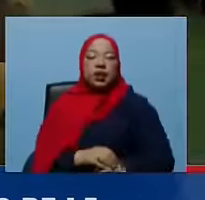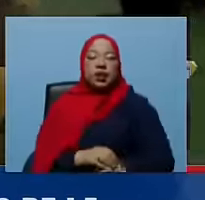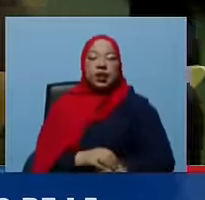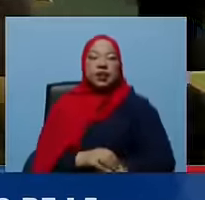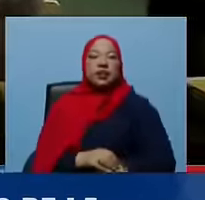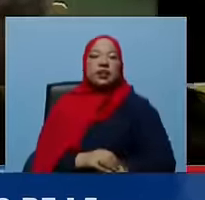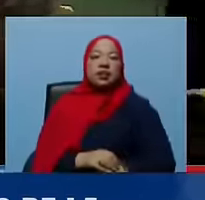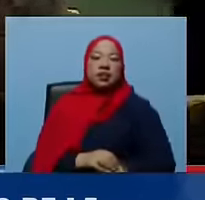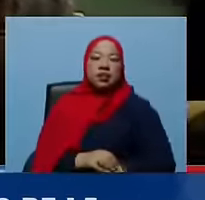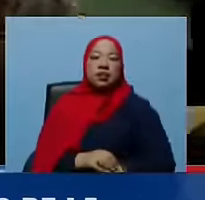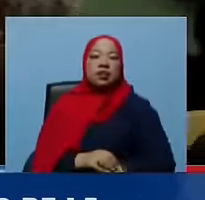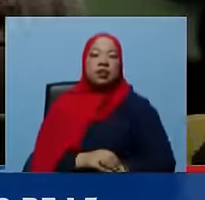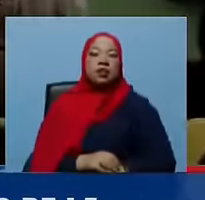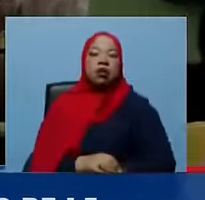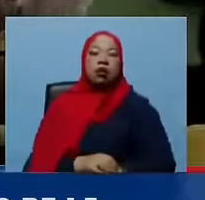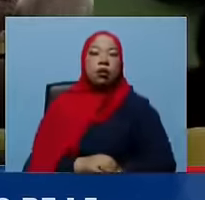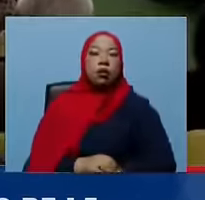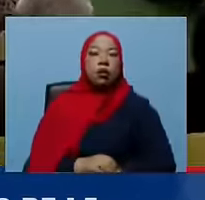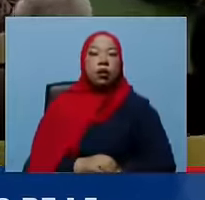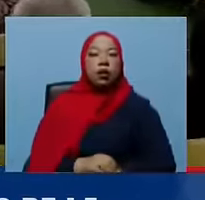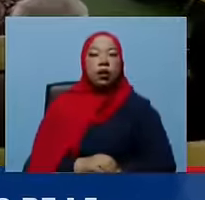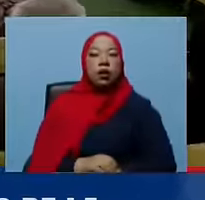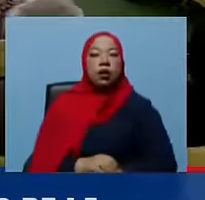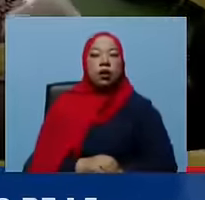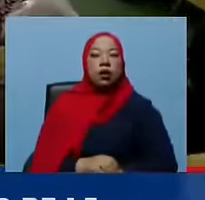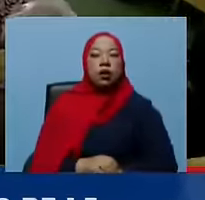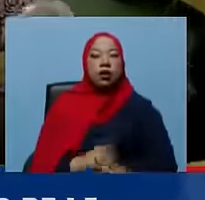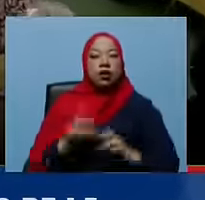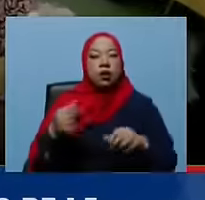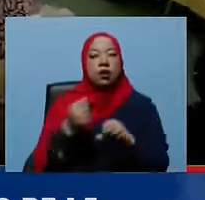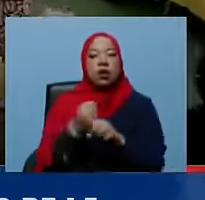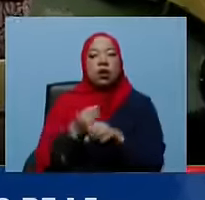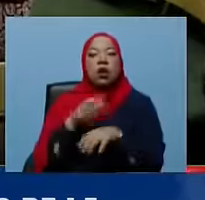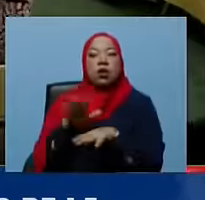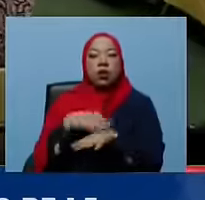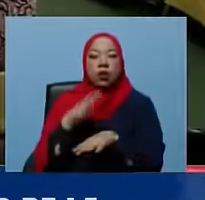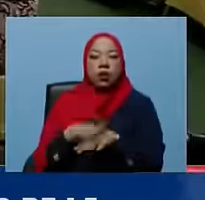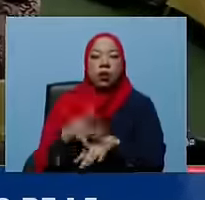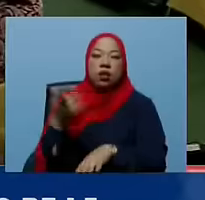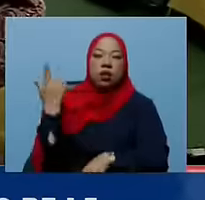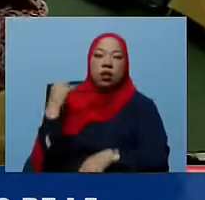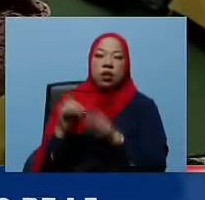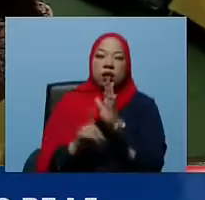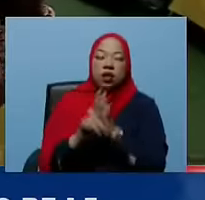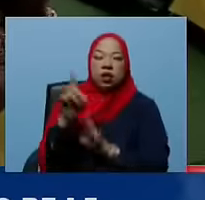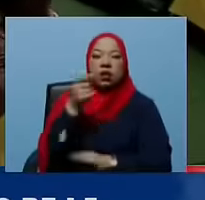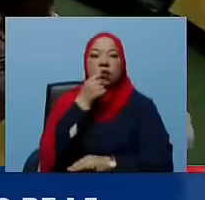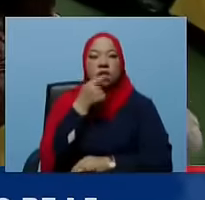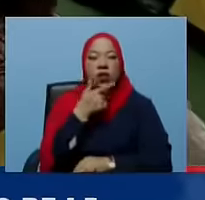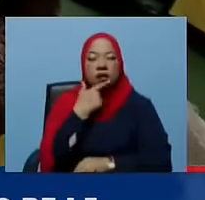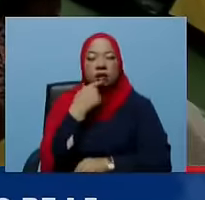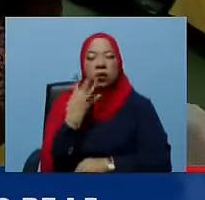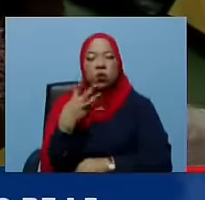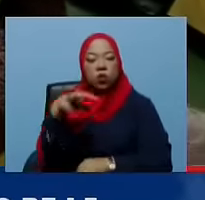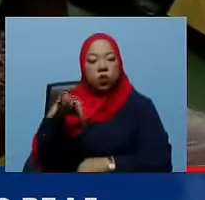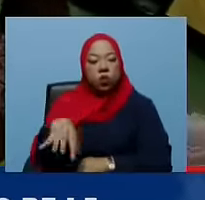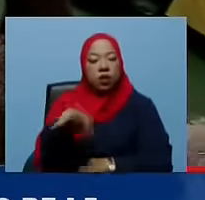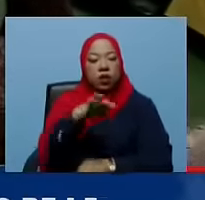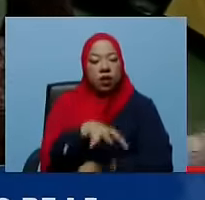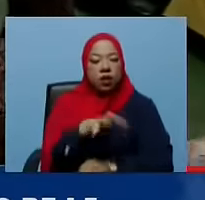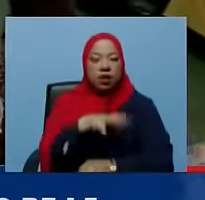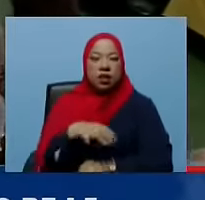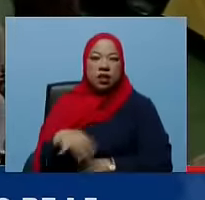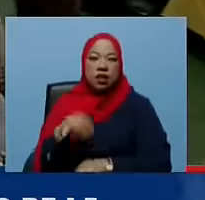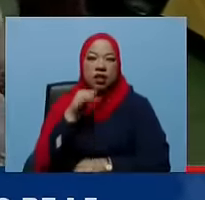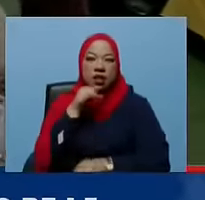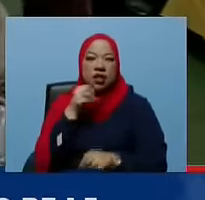Ese festival, disculpe que te interrumpa, Luisana, se arrancó este jueves pasado y está en desarrollo en este momento en esos 4 estados. En este momento,